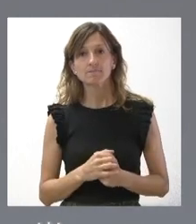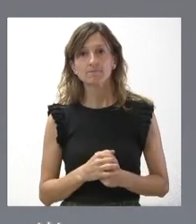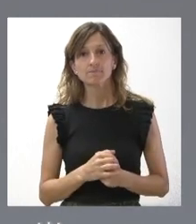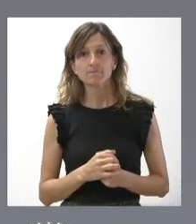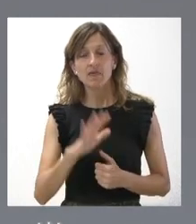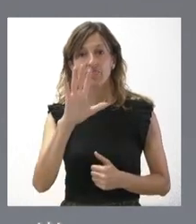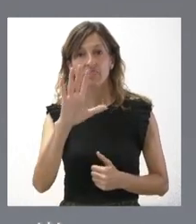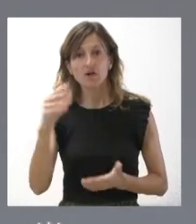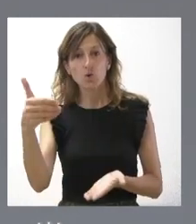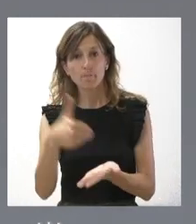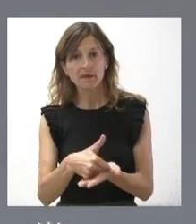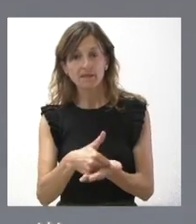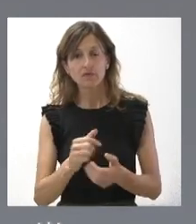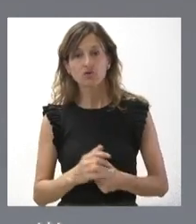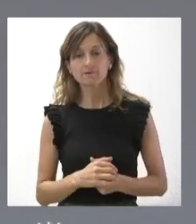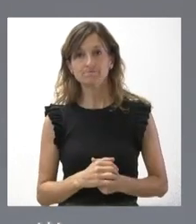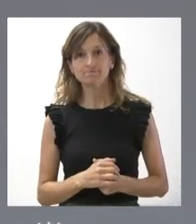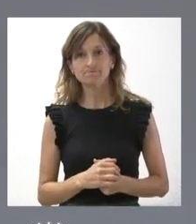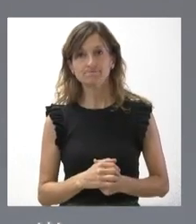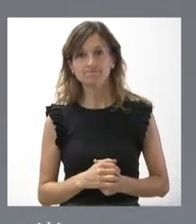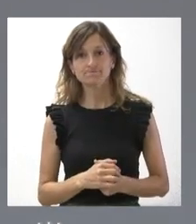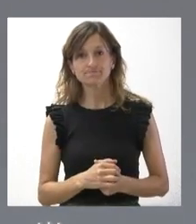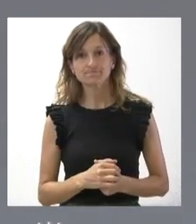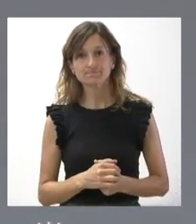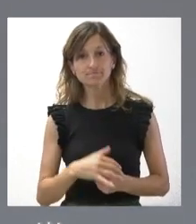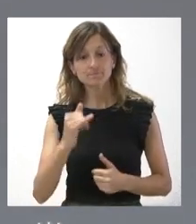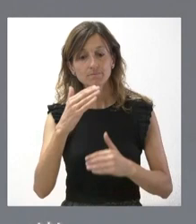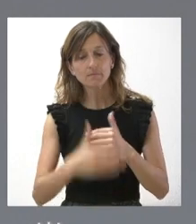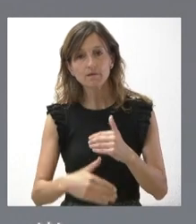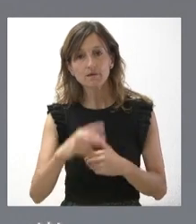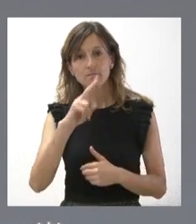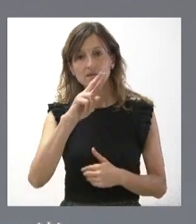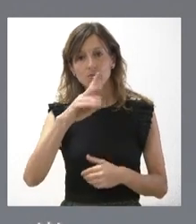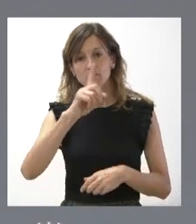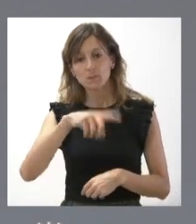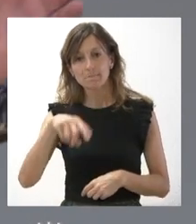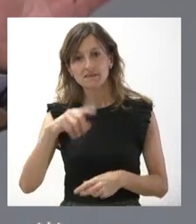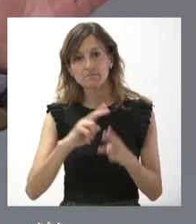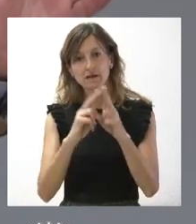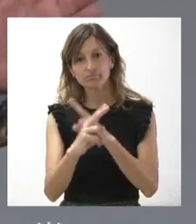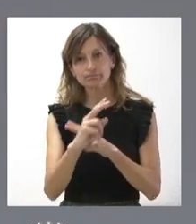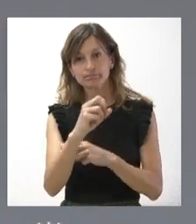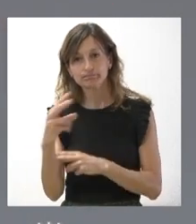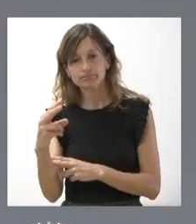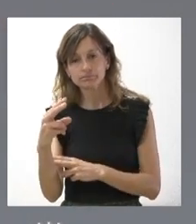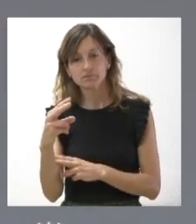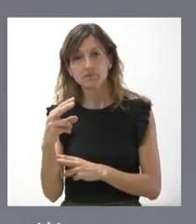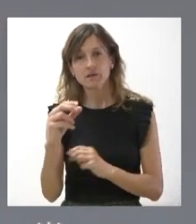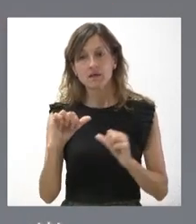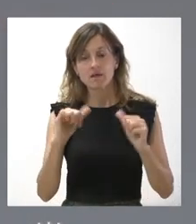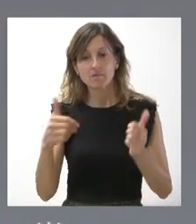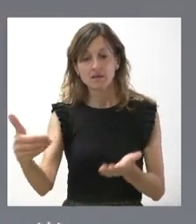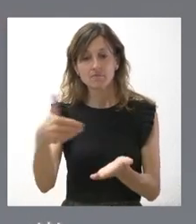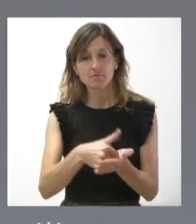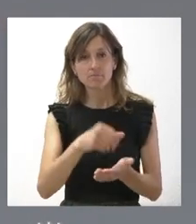5 peticiones. Ahora hay un plazo de 24 meses para resolver, que cuenta a partir de la incoación